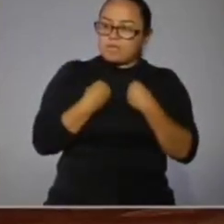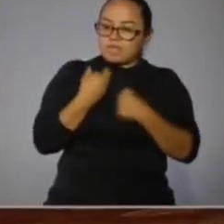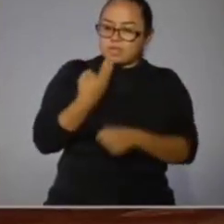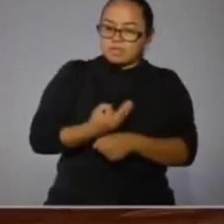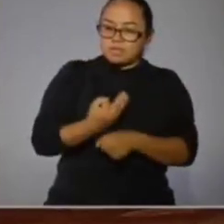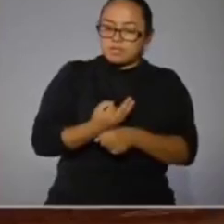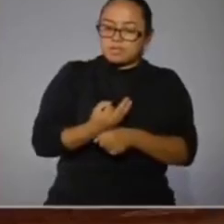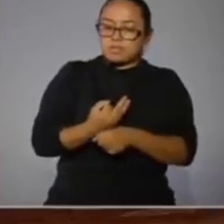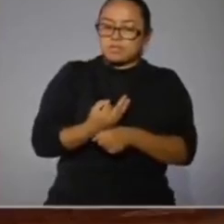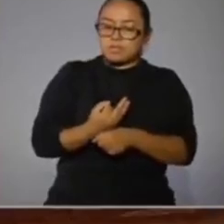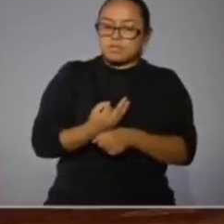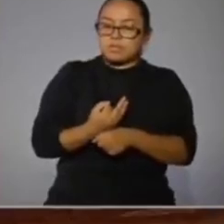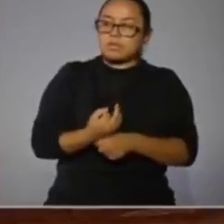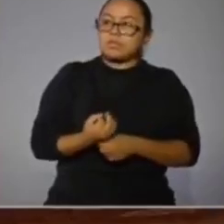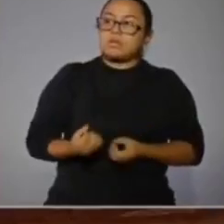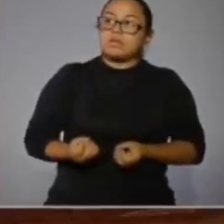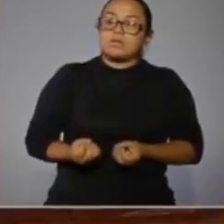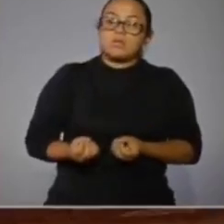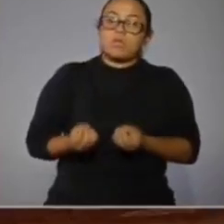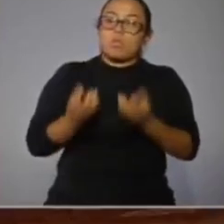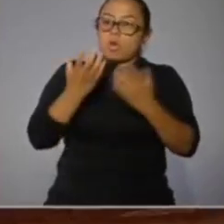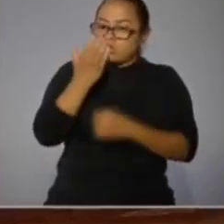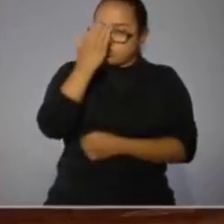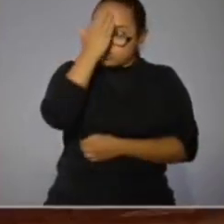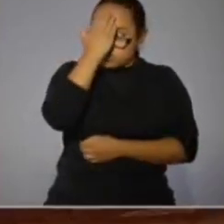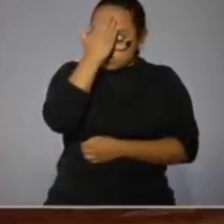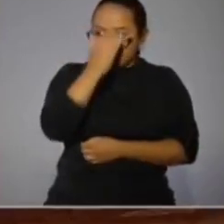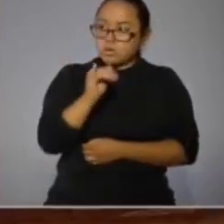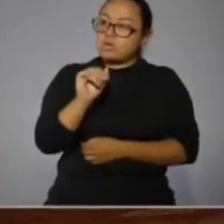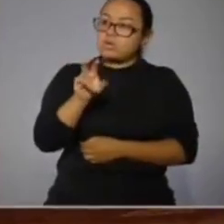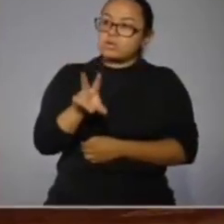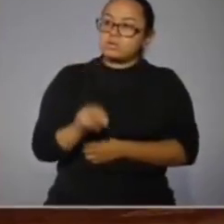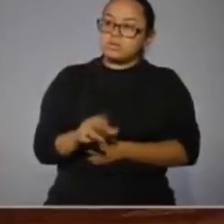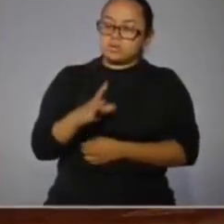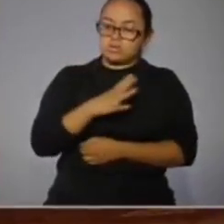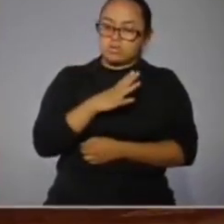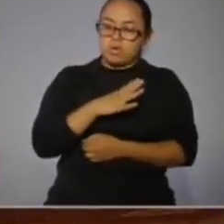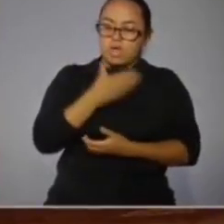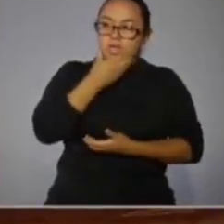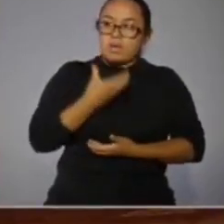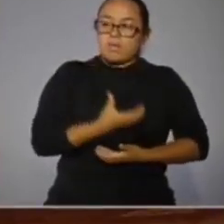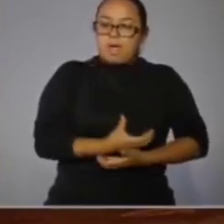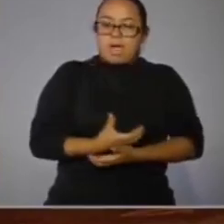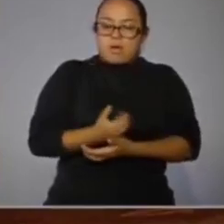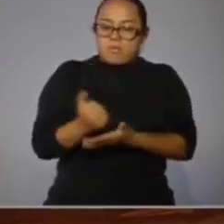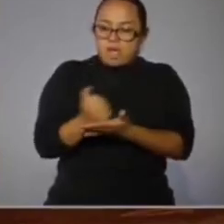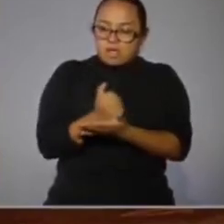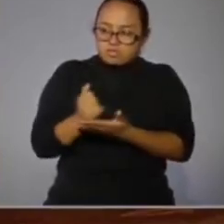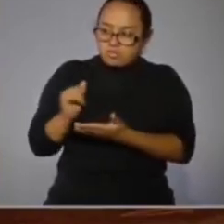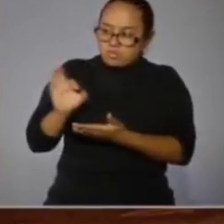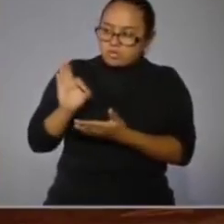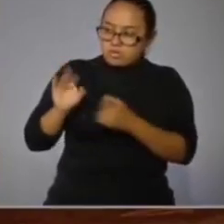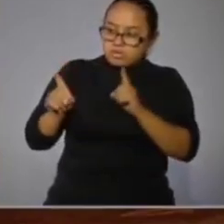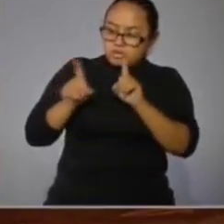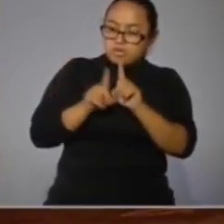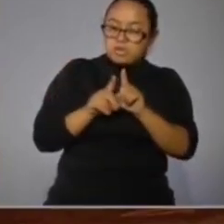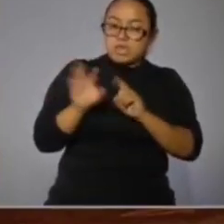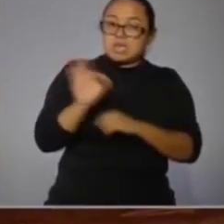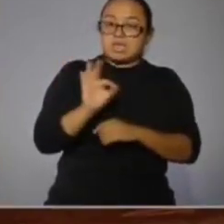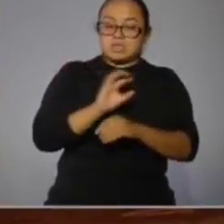país. ¿Qué tanto hemos conocido, hemos tenido cerca a un Barba Azul? ¿Qué tanto hemos tenido